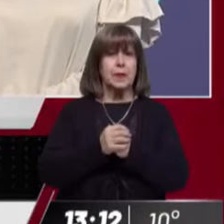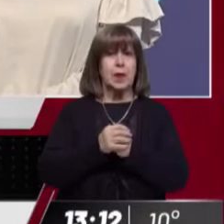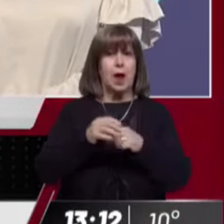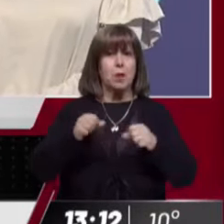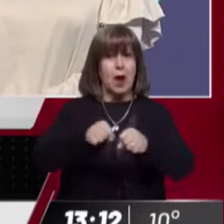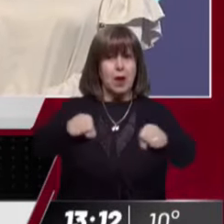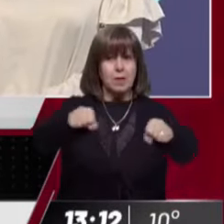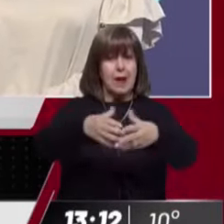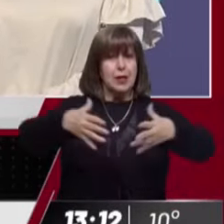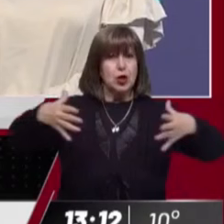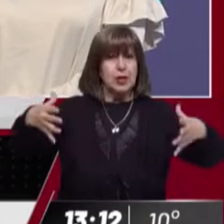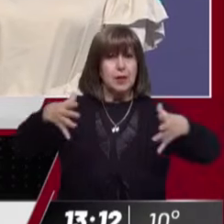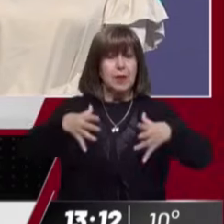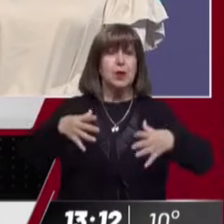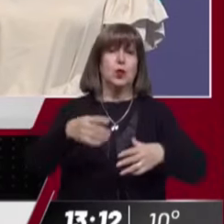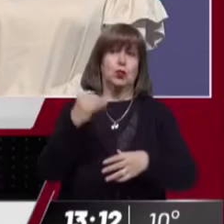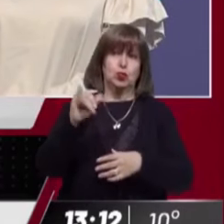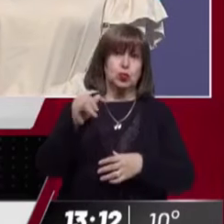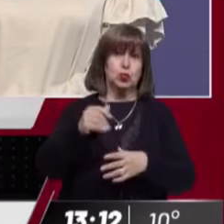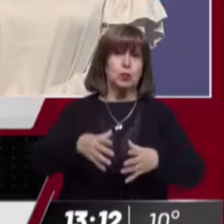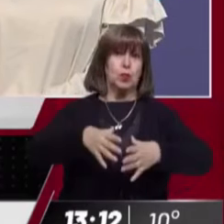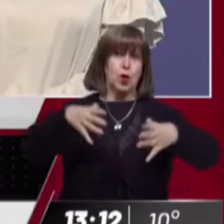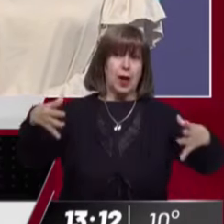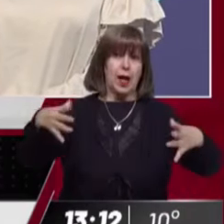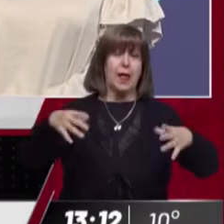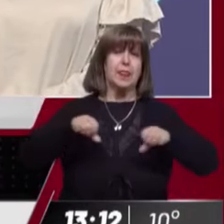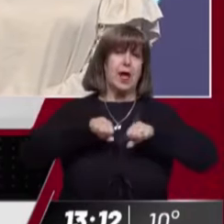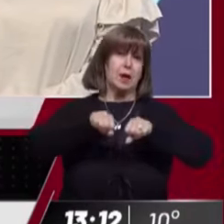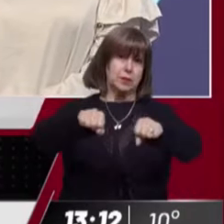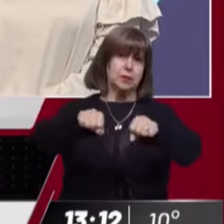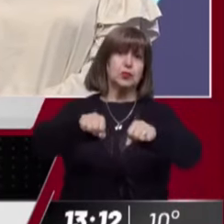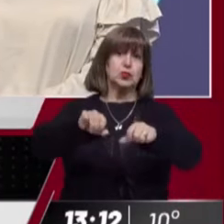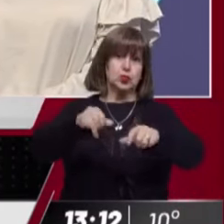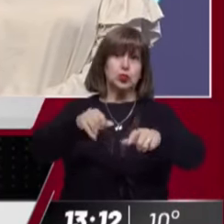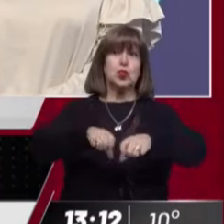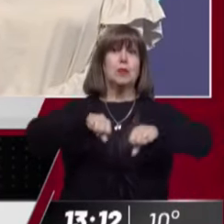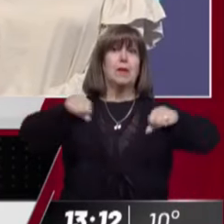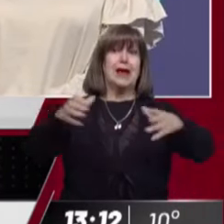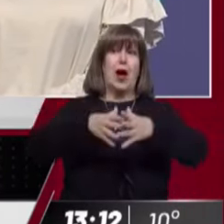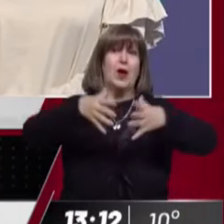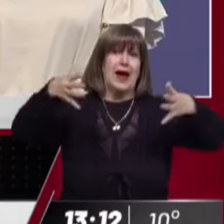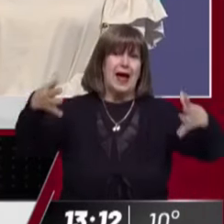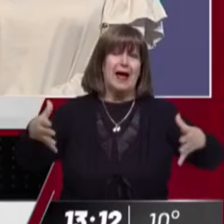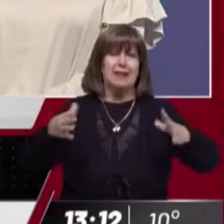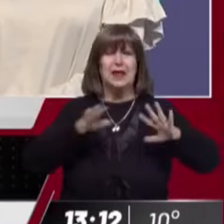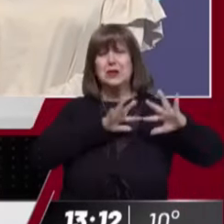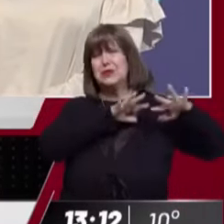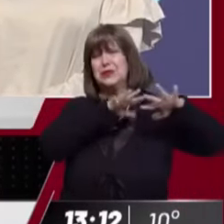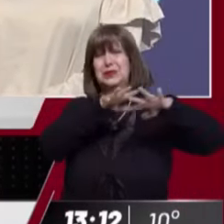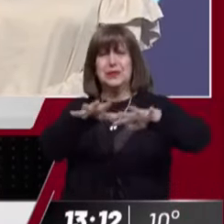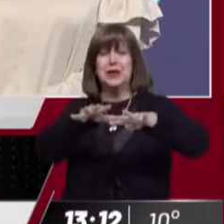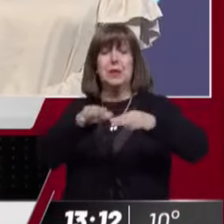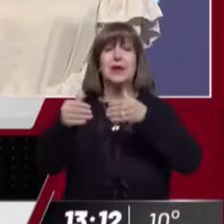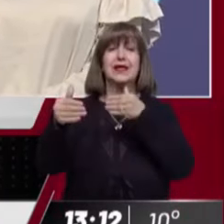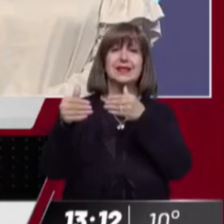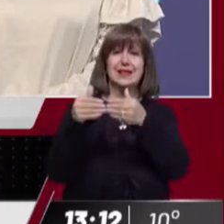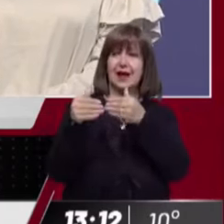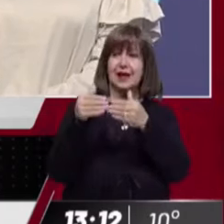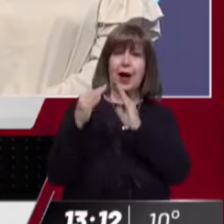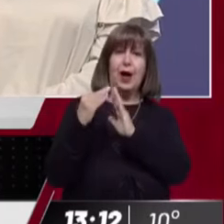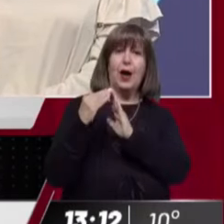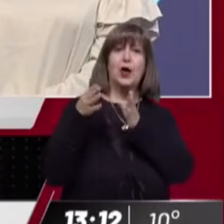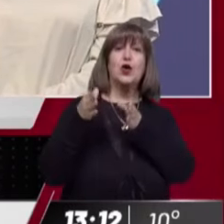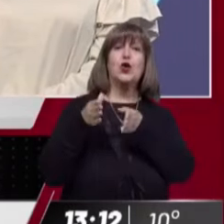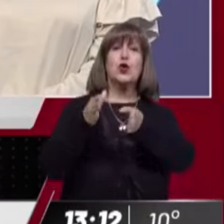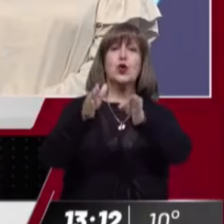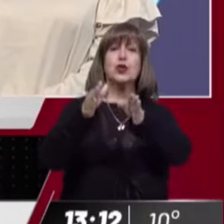Mayorista y minorista. Es uno de los más importantes que hay en la zona este, así claro. Es, mayorista y minorista, que es muy concurrido porque está muy cerca de la